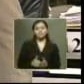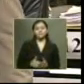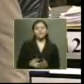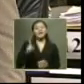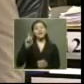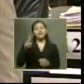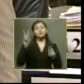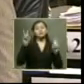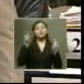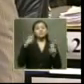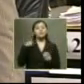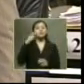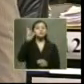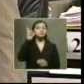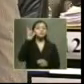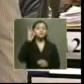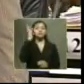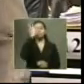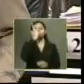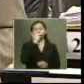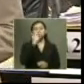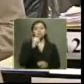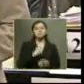es un tema que suena muy bonito.